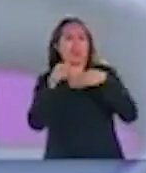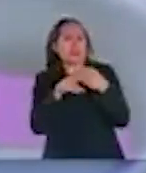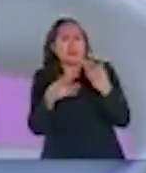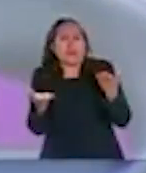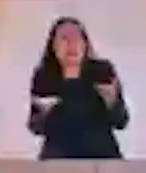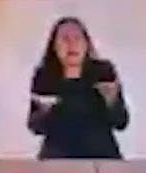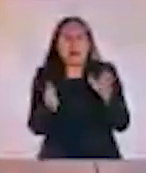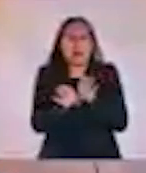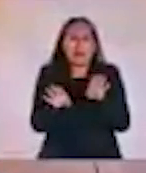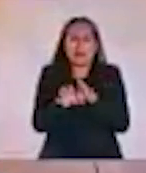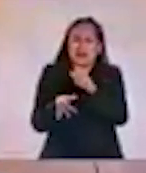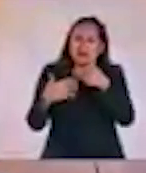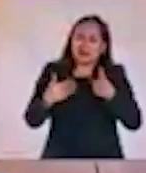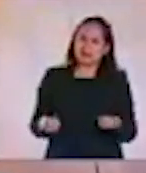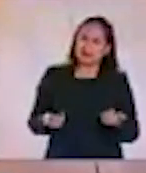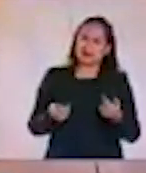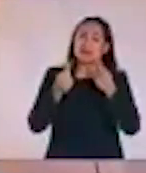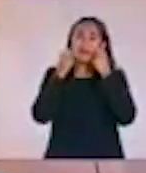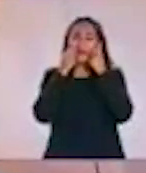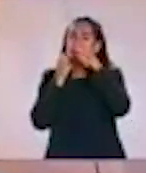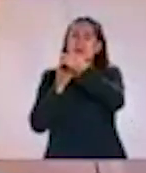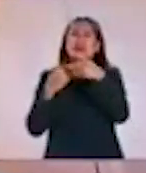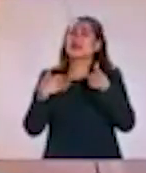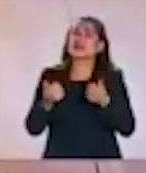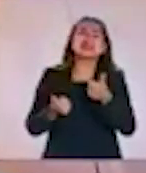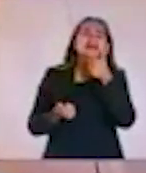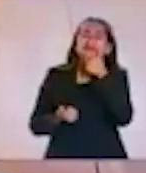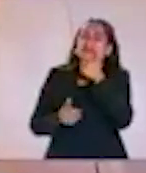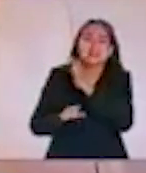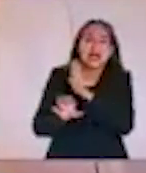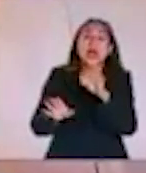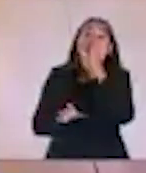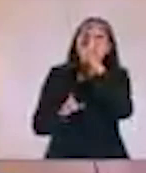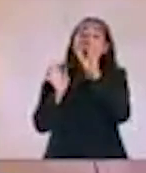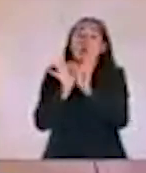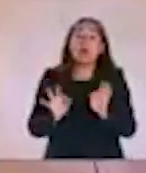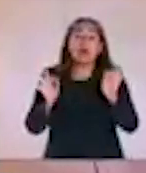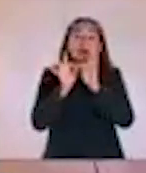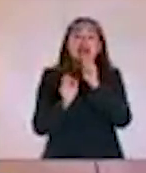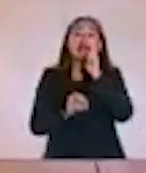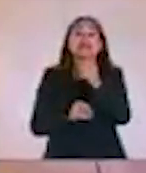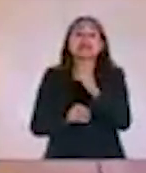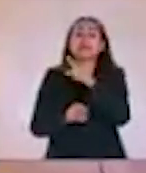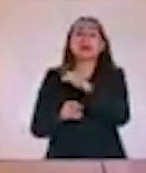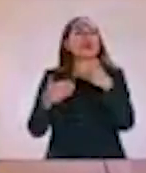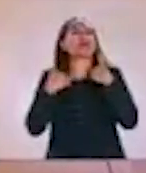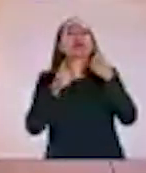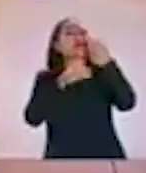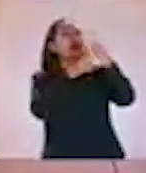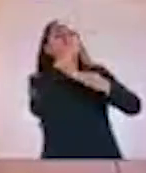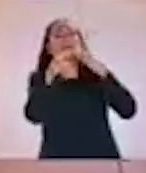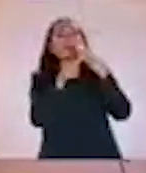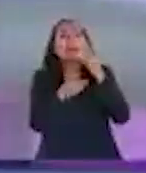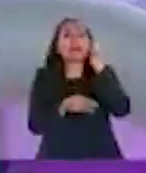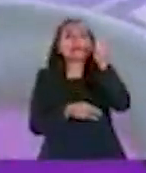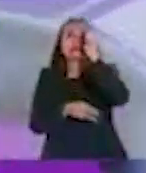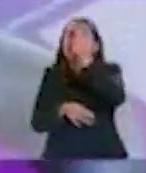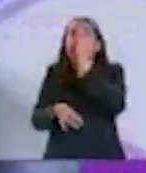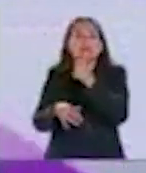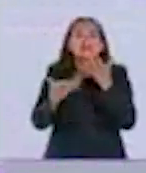que no entiendas ingles el problema andrés manuel es que no entiendes el mundo ese sí es un problema